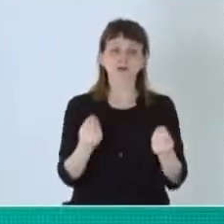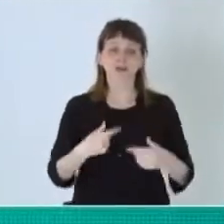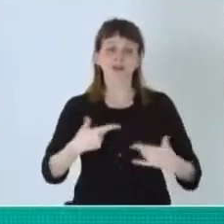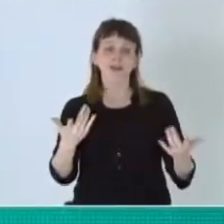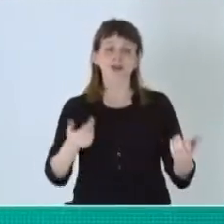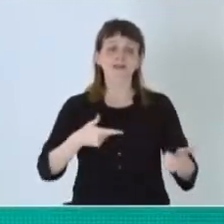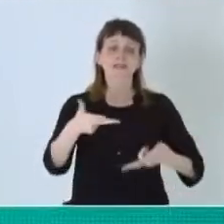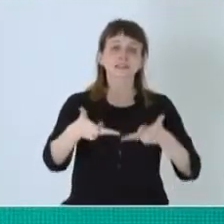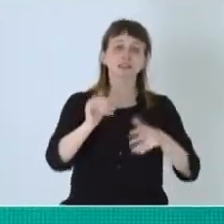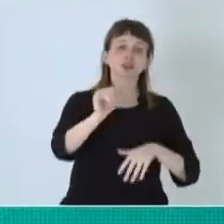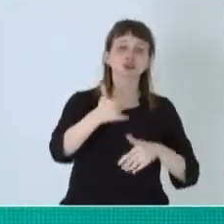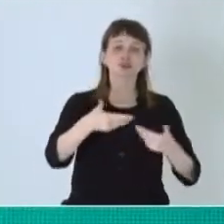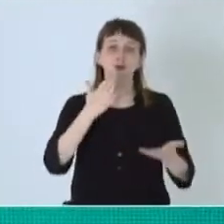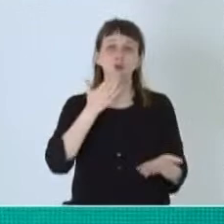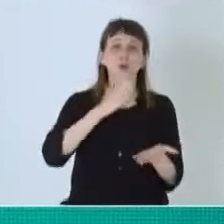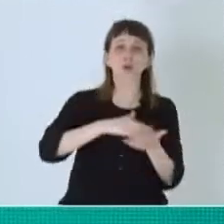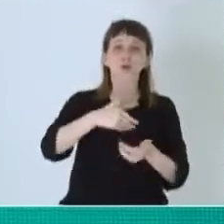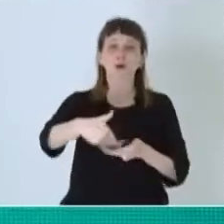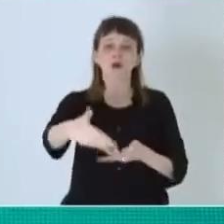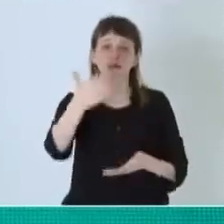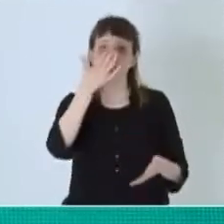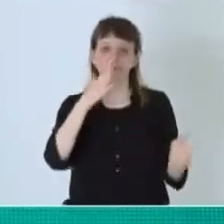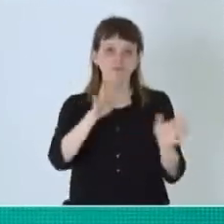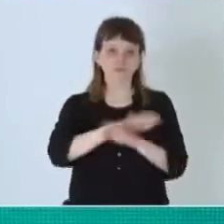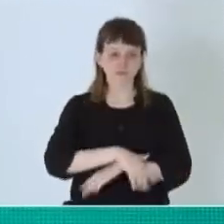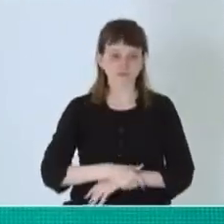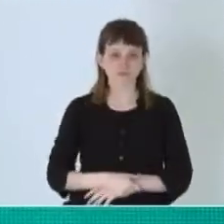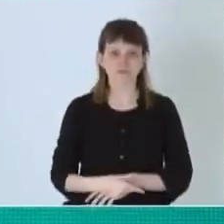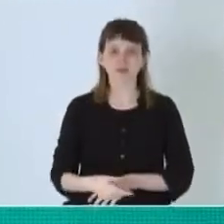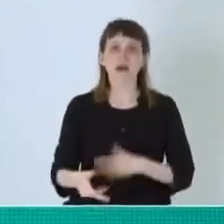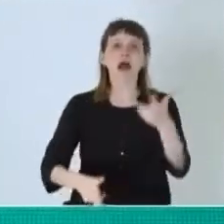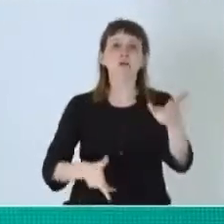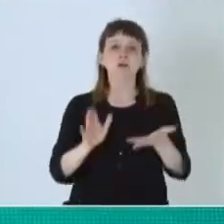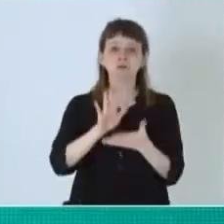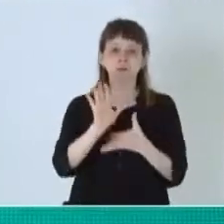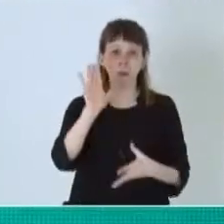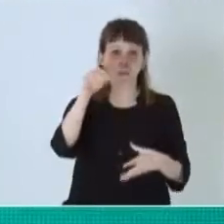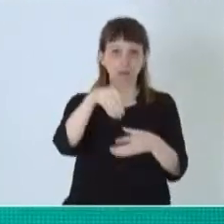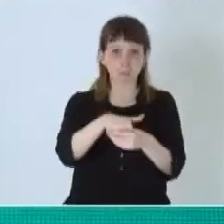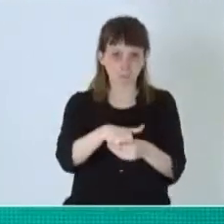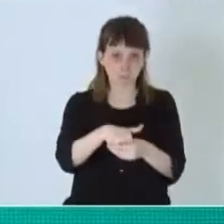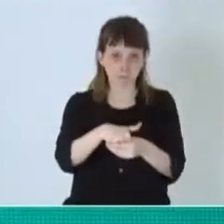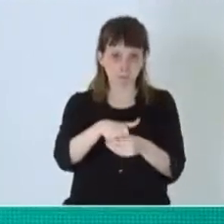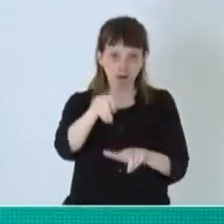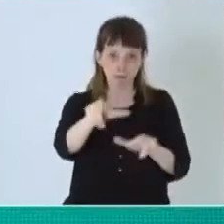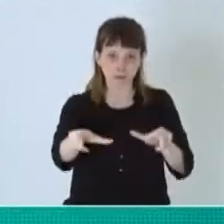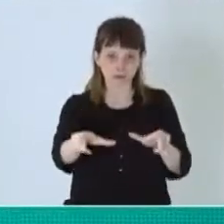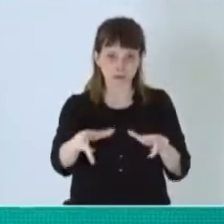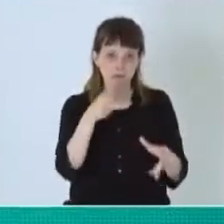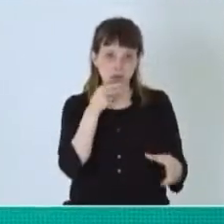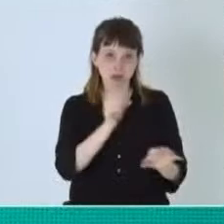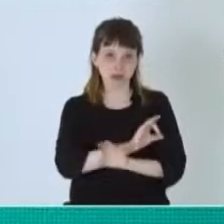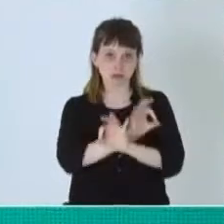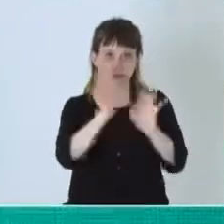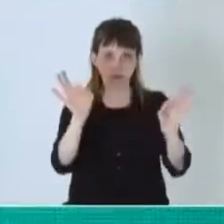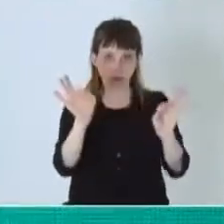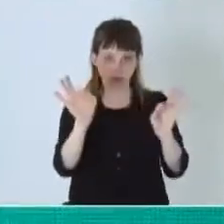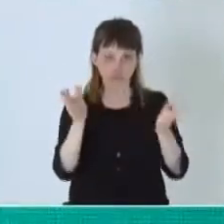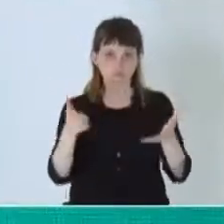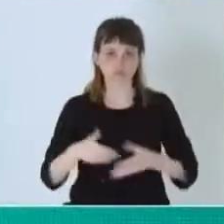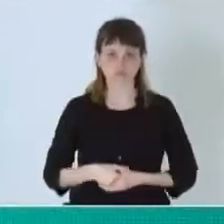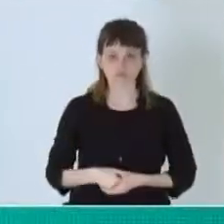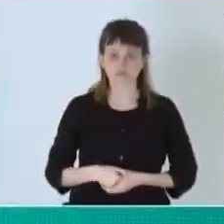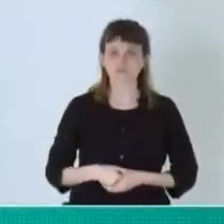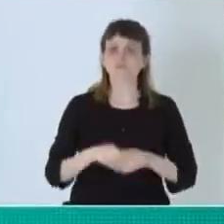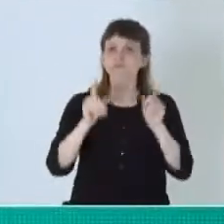colores porque no hablan realmente la participación eh de los vecinos en las resoluciones